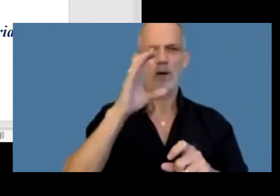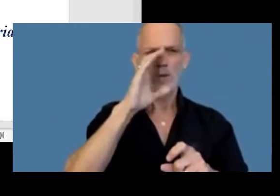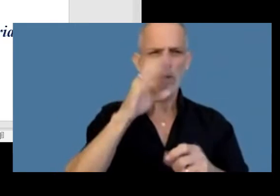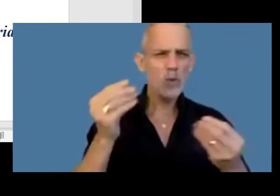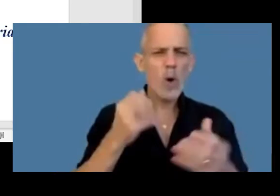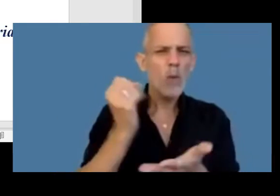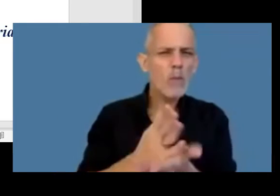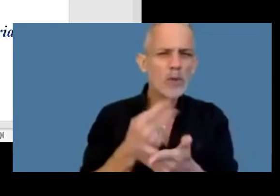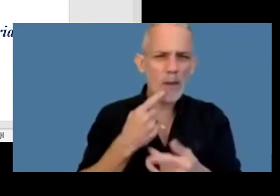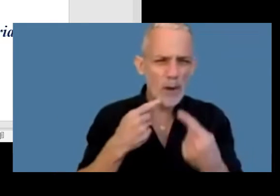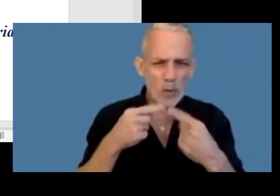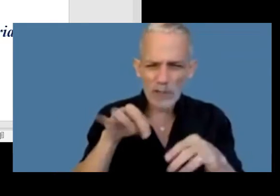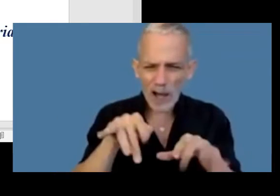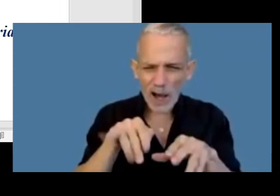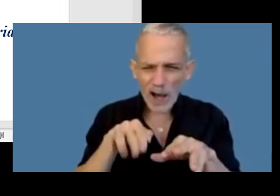multas no.